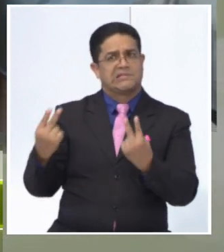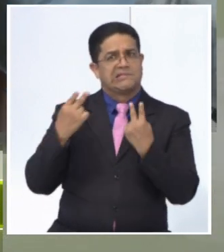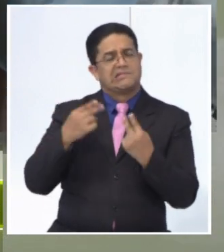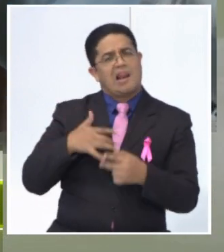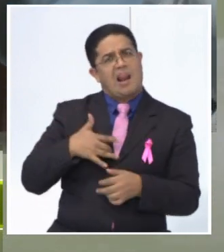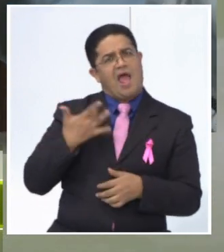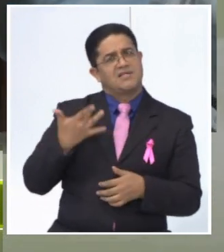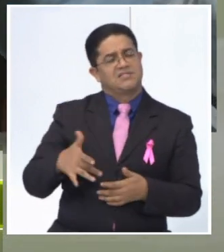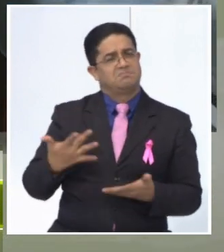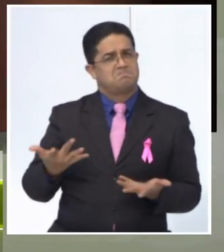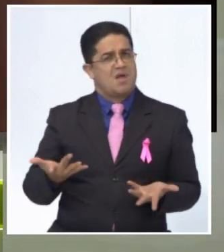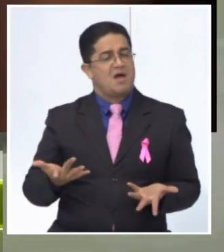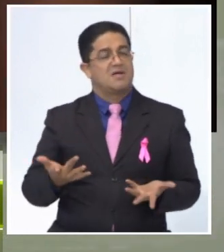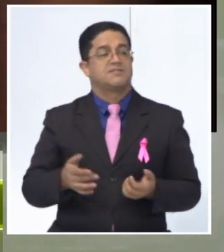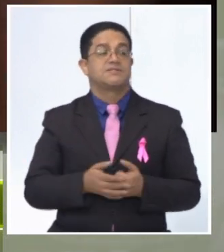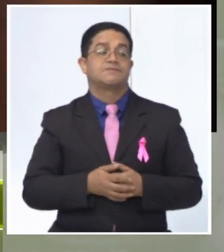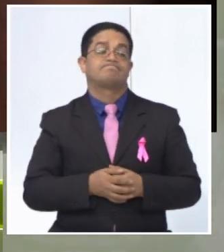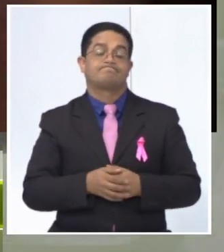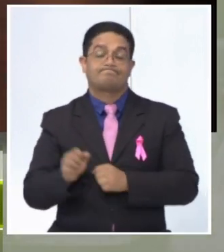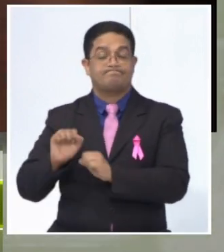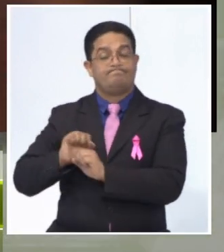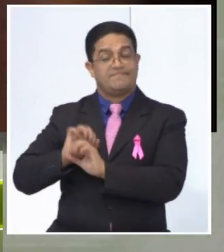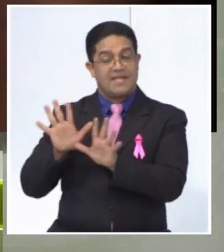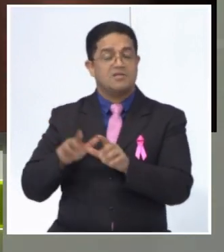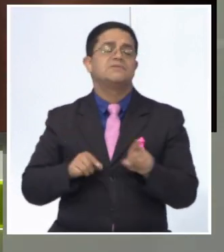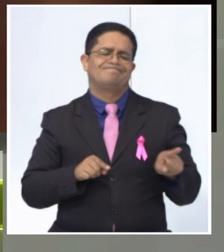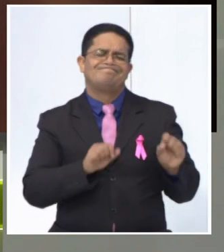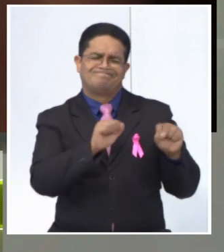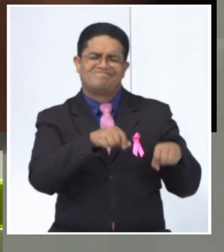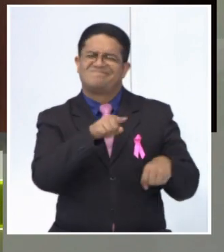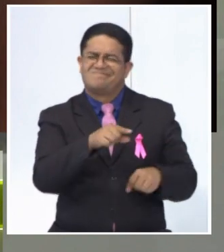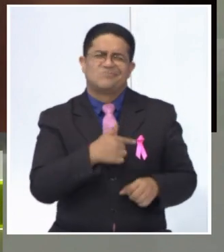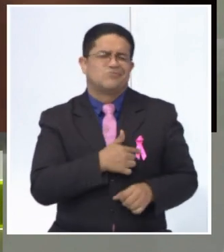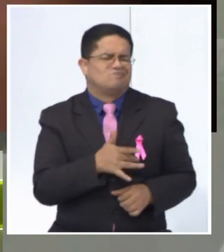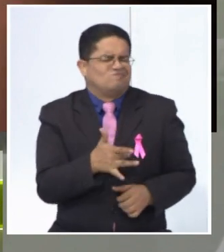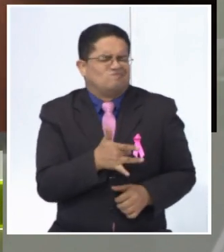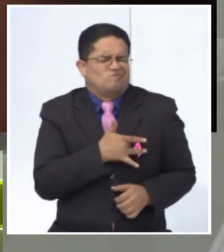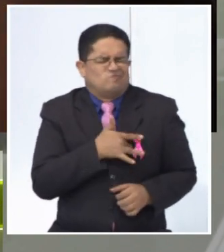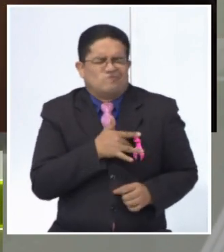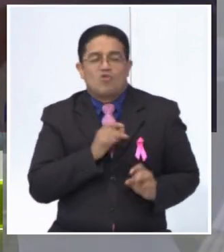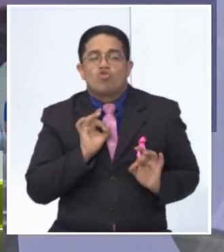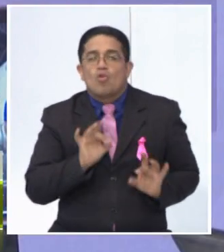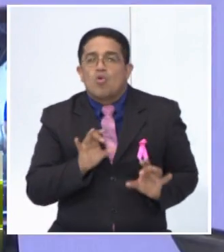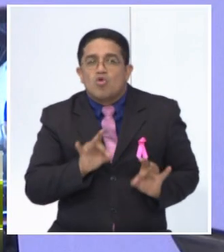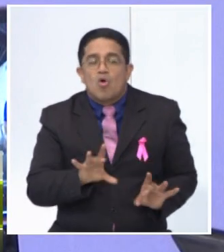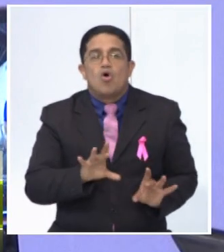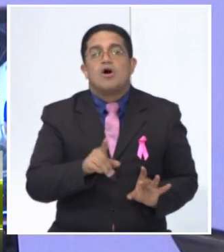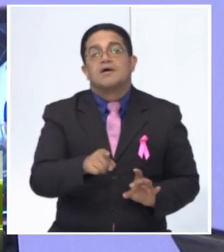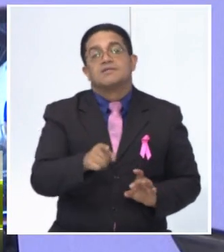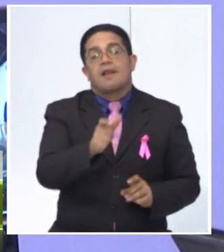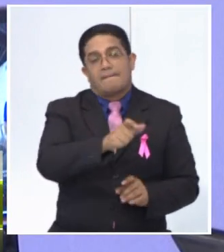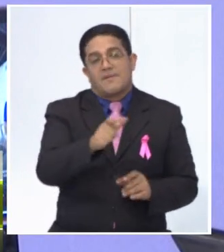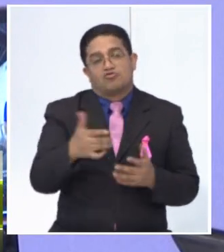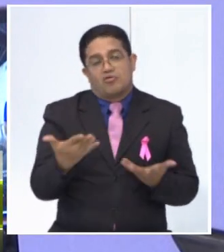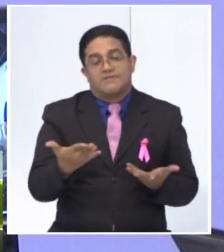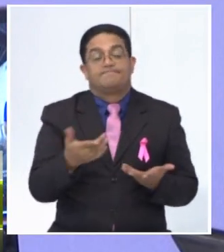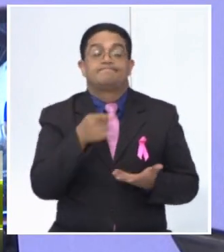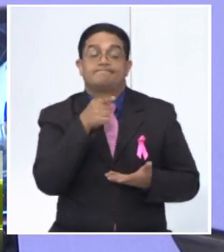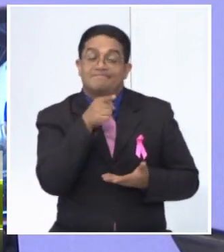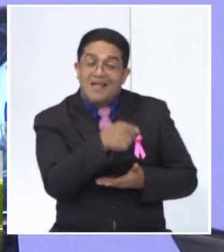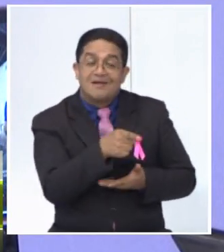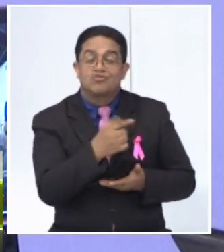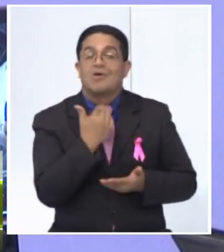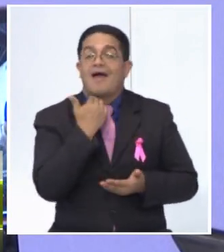mirar con lástima. Claro. Entonces, eso es muy, muy, muy doloroso para los pacientes. Entonces, yo creo que eso es algo